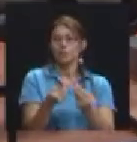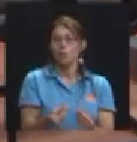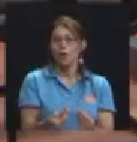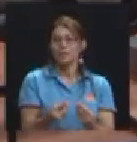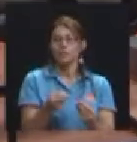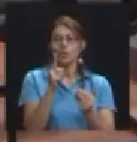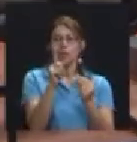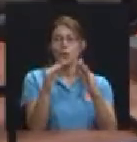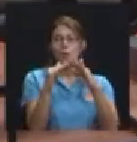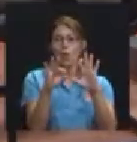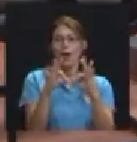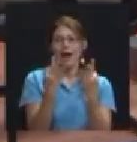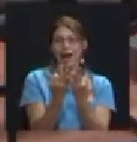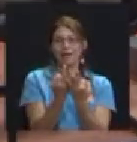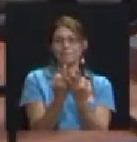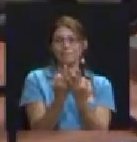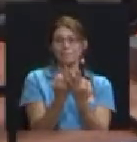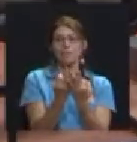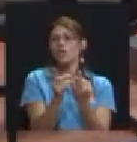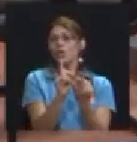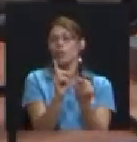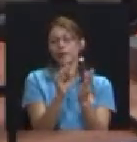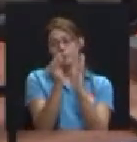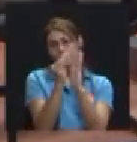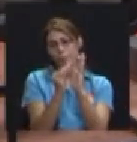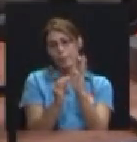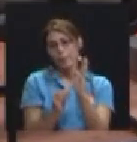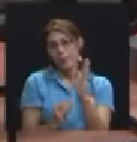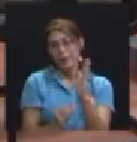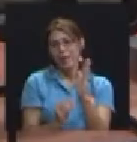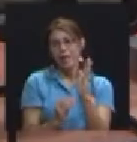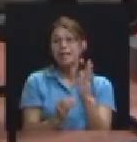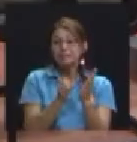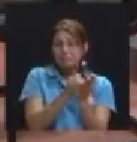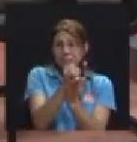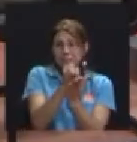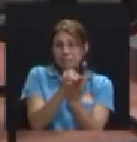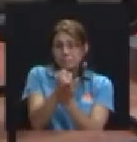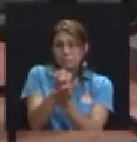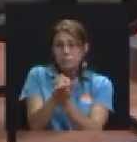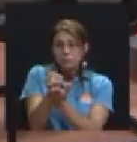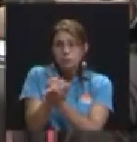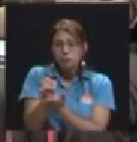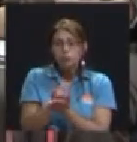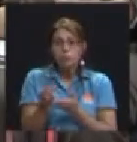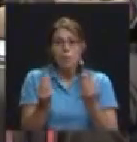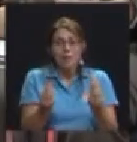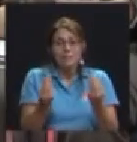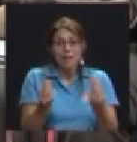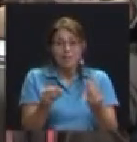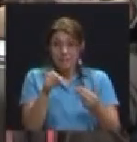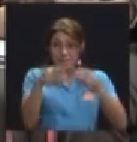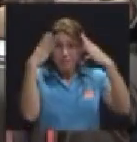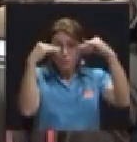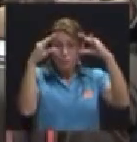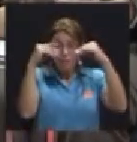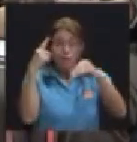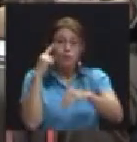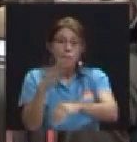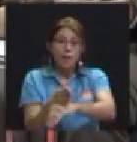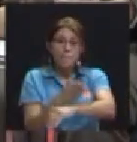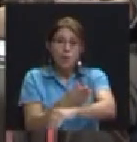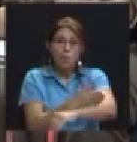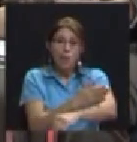Entonces, sí se indaga bastante y para mejorar esa calidad de esos datos es que se usa ese tipo